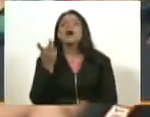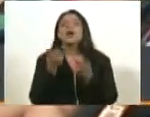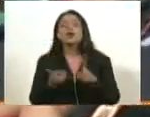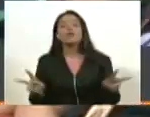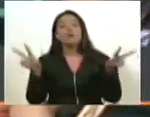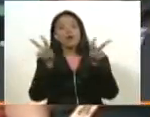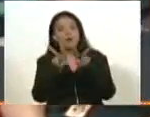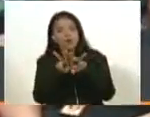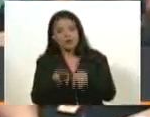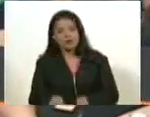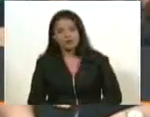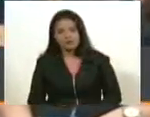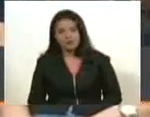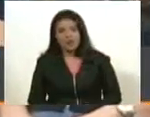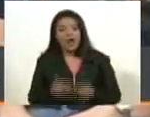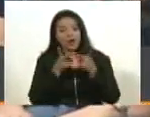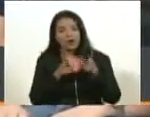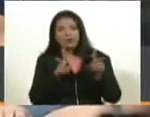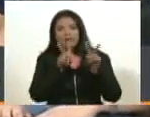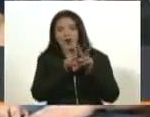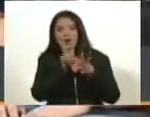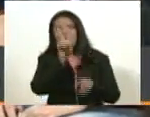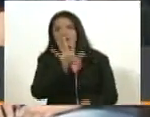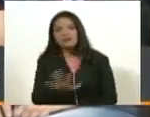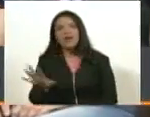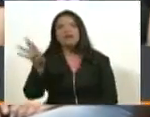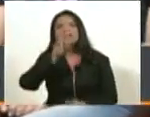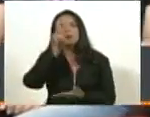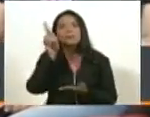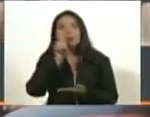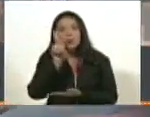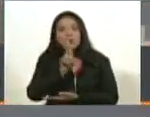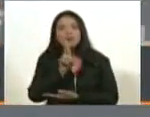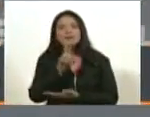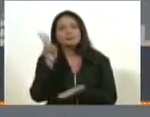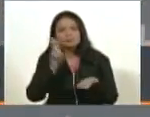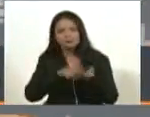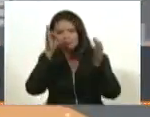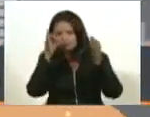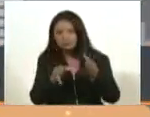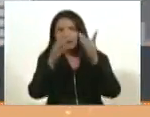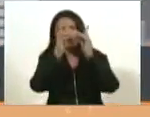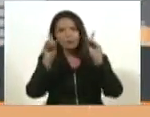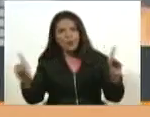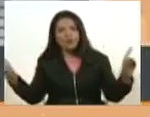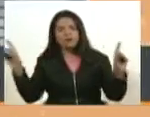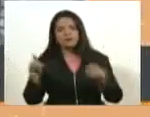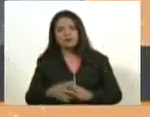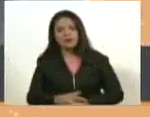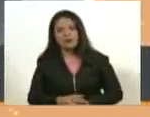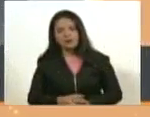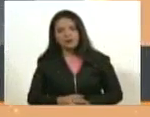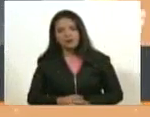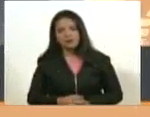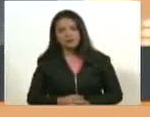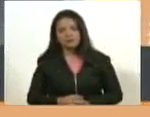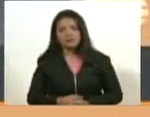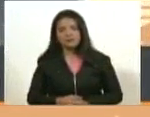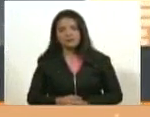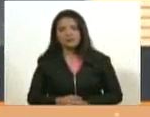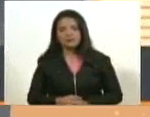valores de nuestra república, en las garantías de nuestra democracia y Estado de